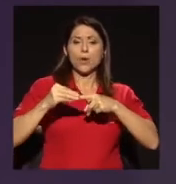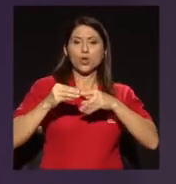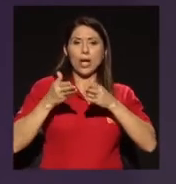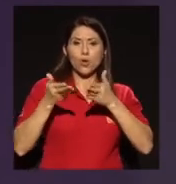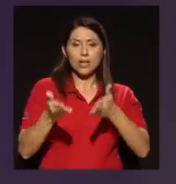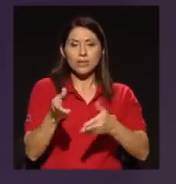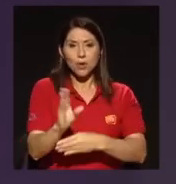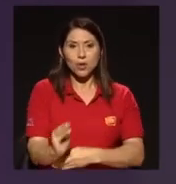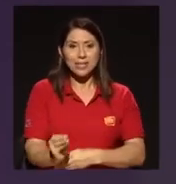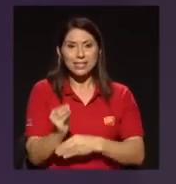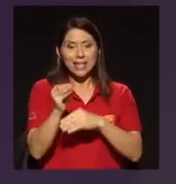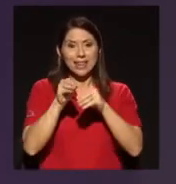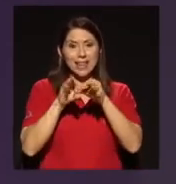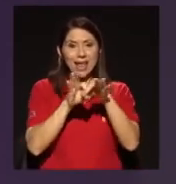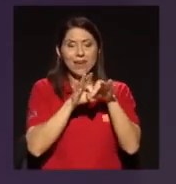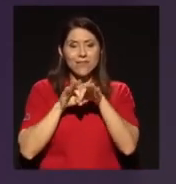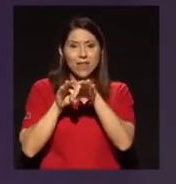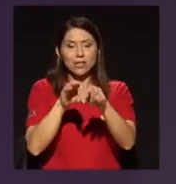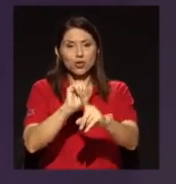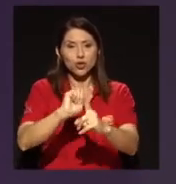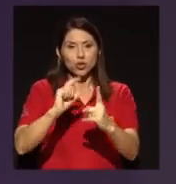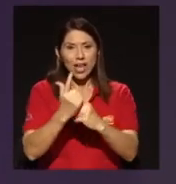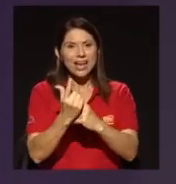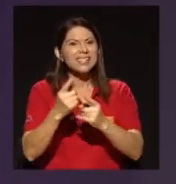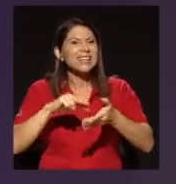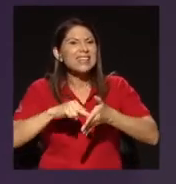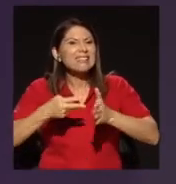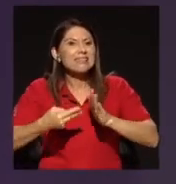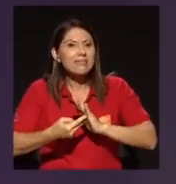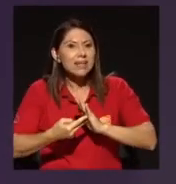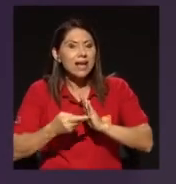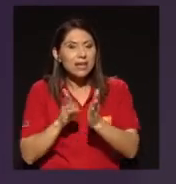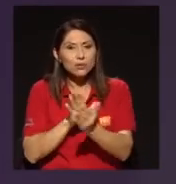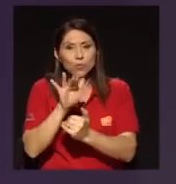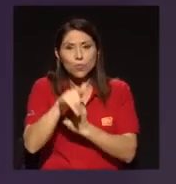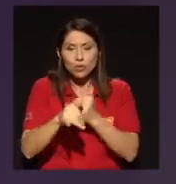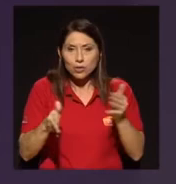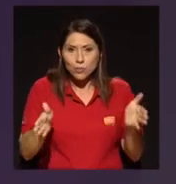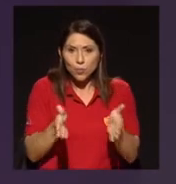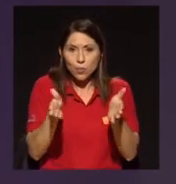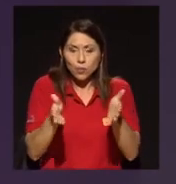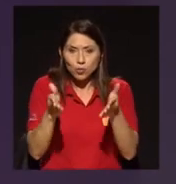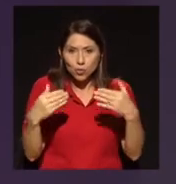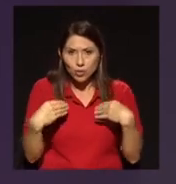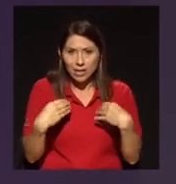Redes Sociales. ¿Qué significa eso? Es un proyecto de promoción de la salud.